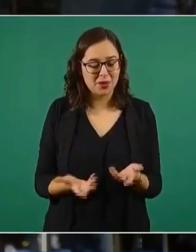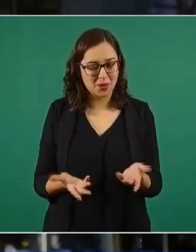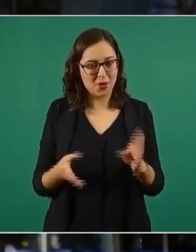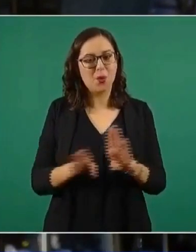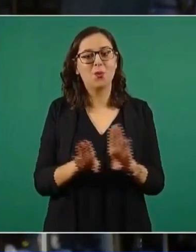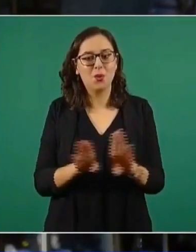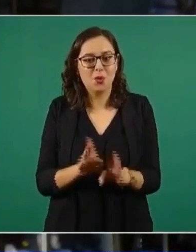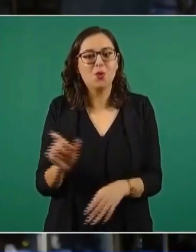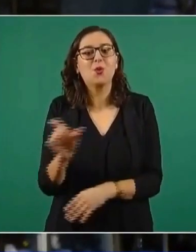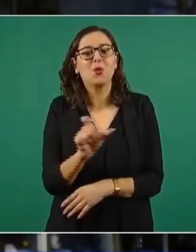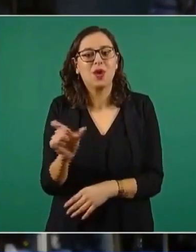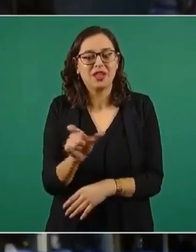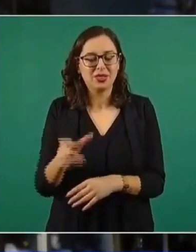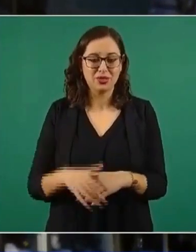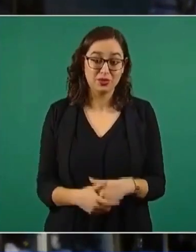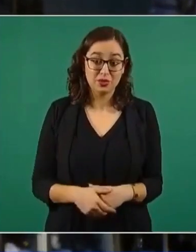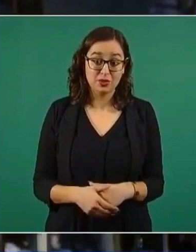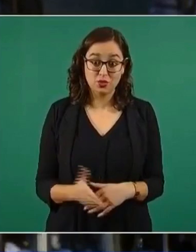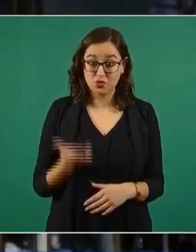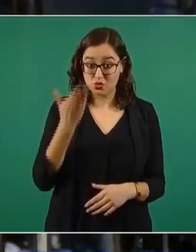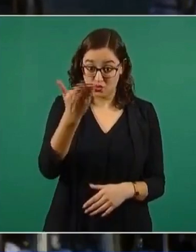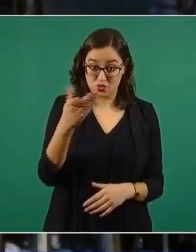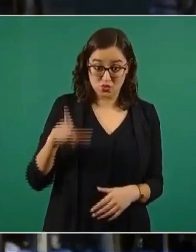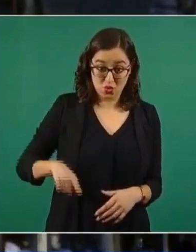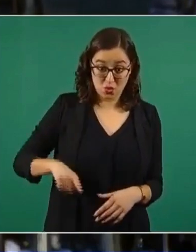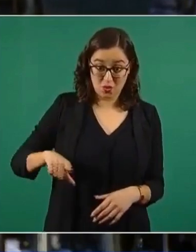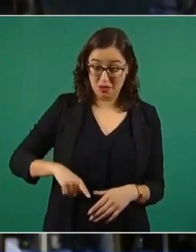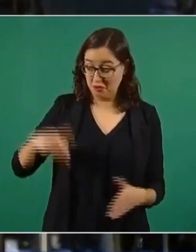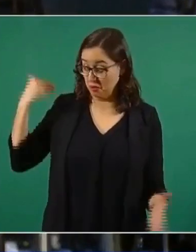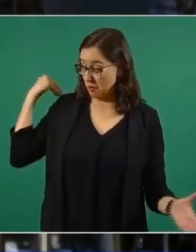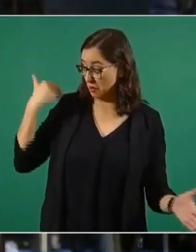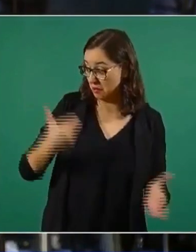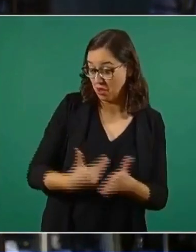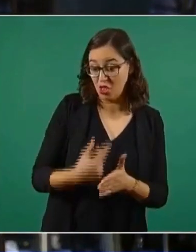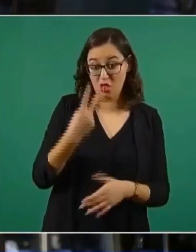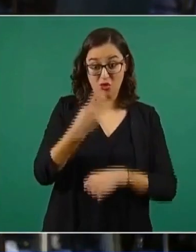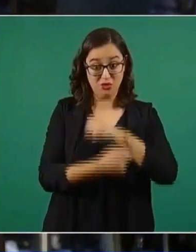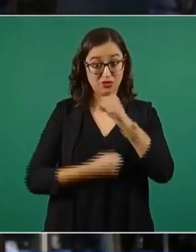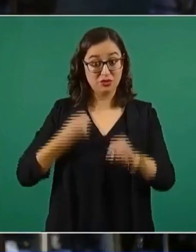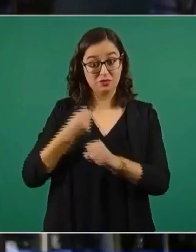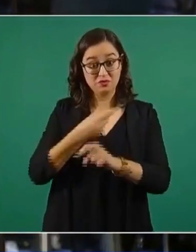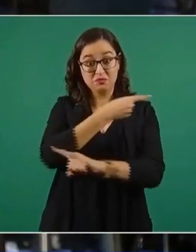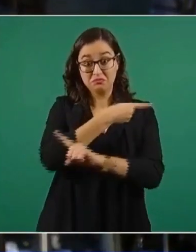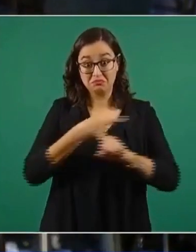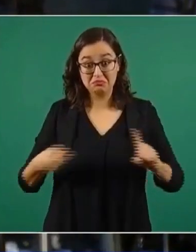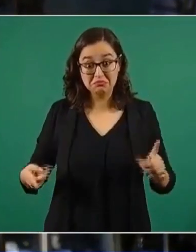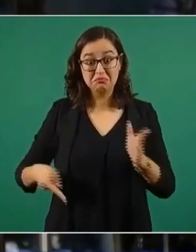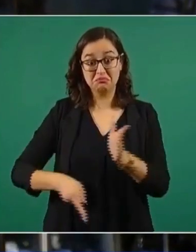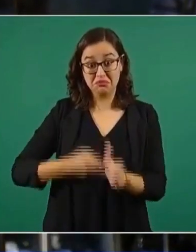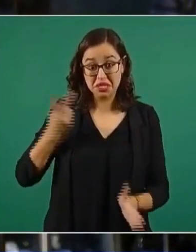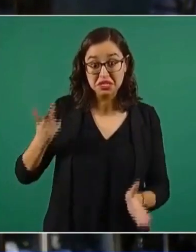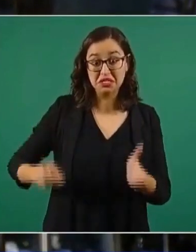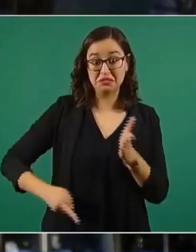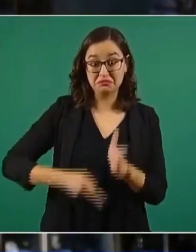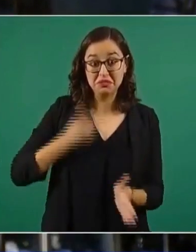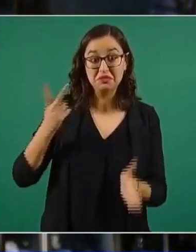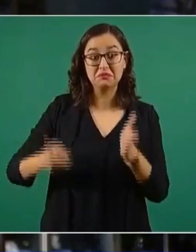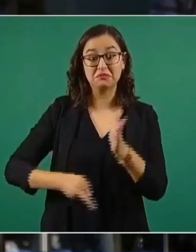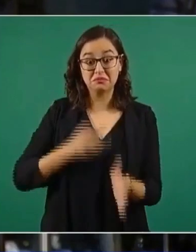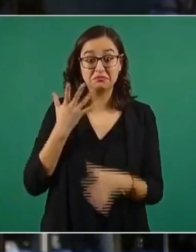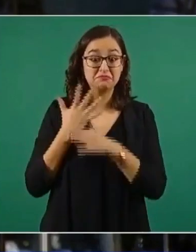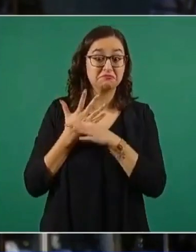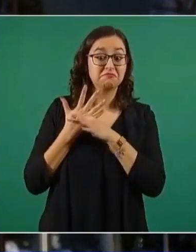gobierno, al principio, y usted todos los días en esta mañanera dice que vamos contra la corrupción? Y también dice